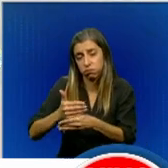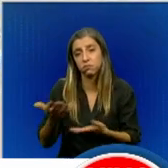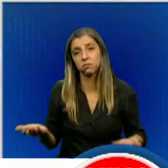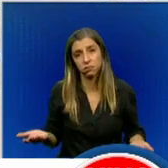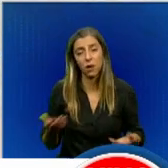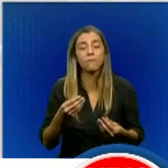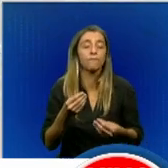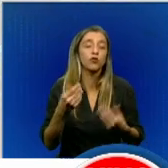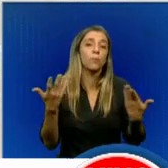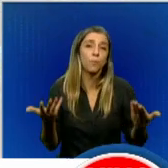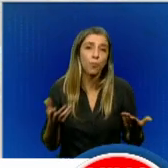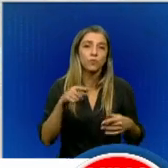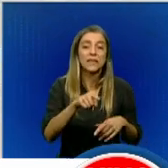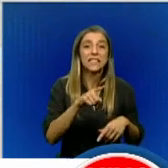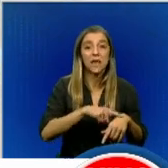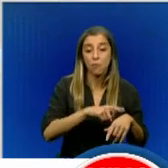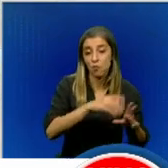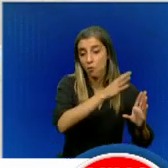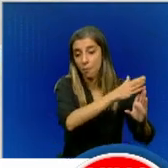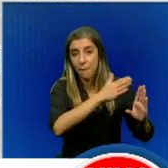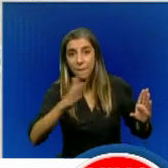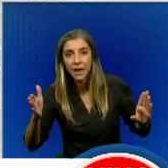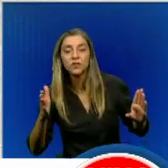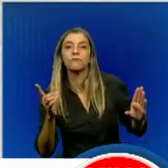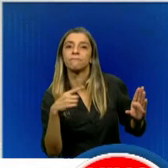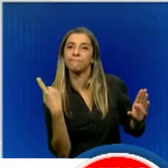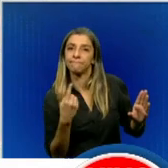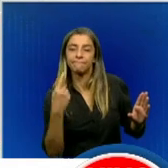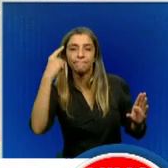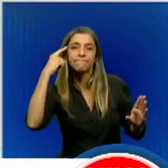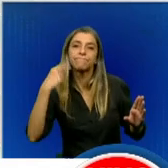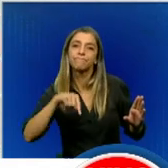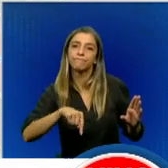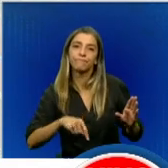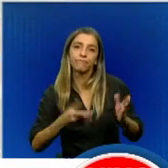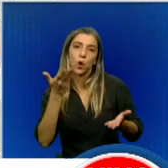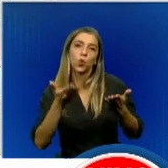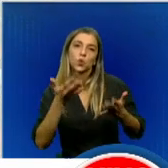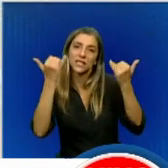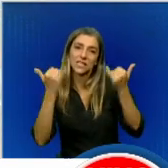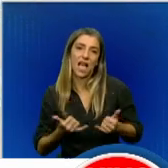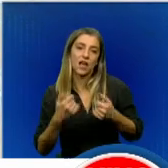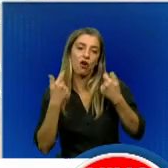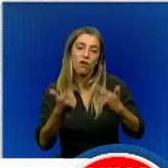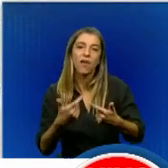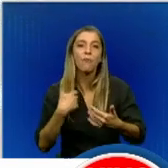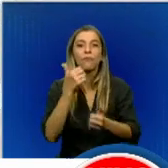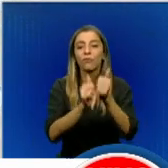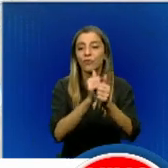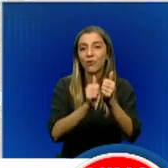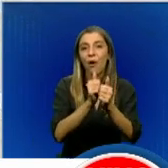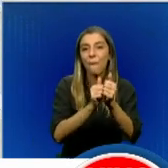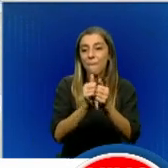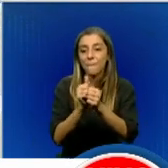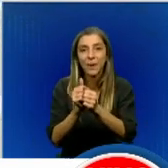eso después de todo eso es absolutamente justo que hoy sean las grandes empresas las que tienen las